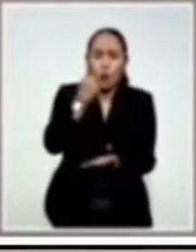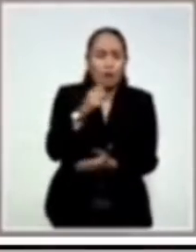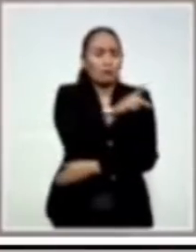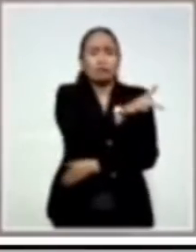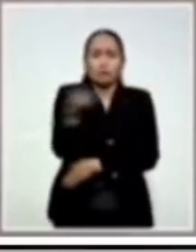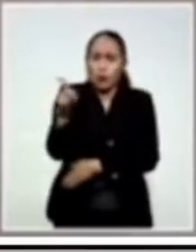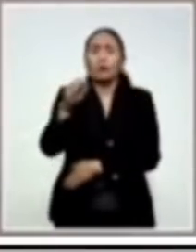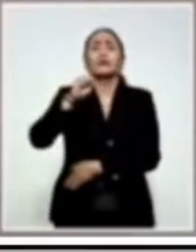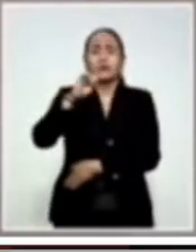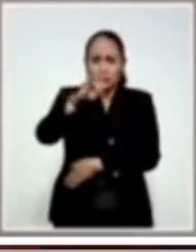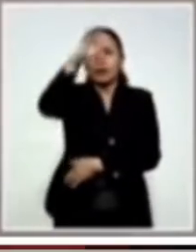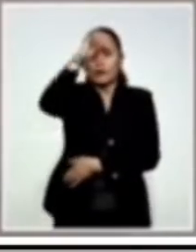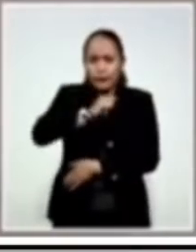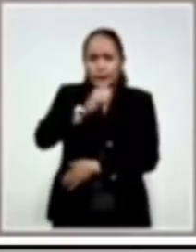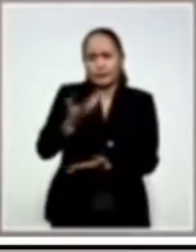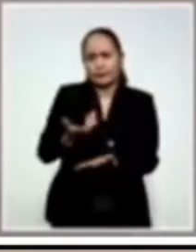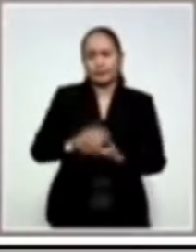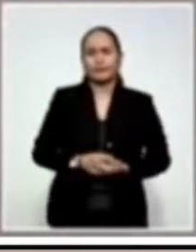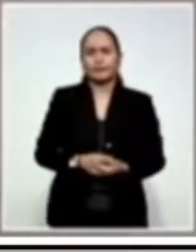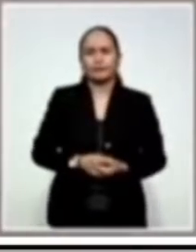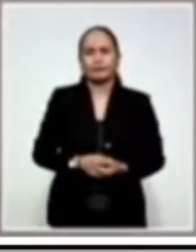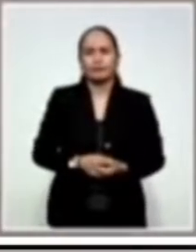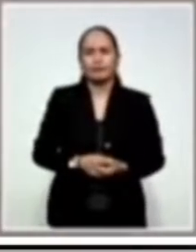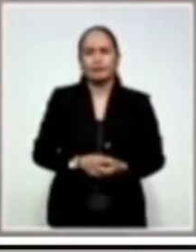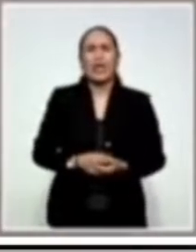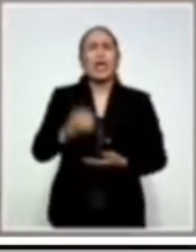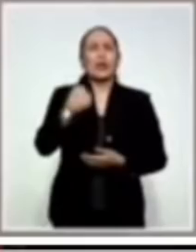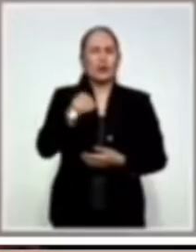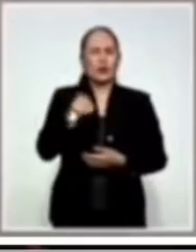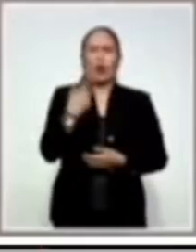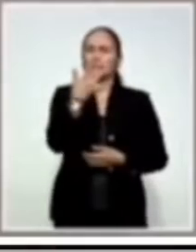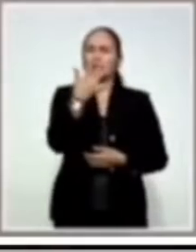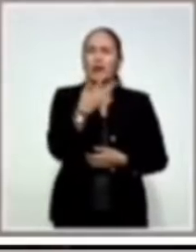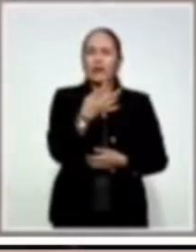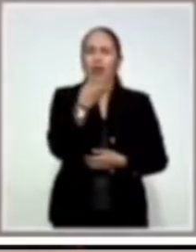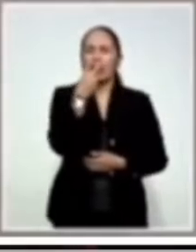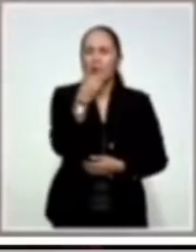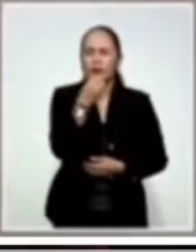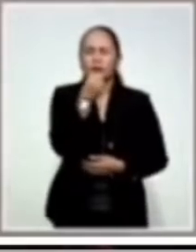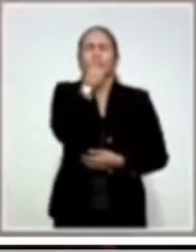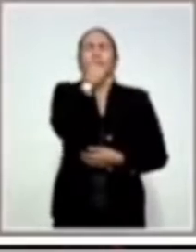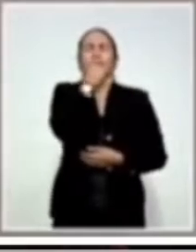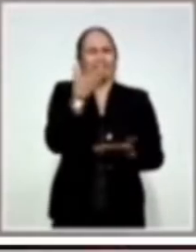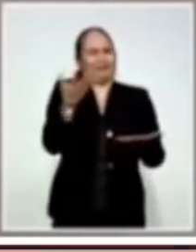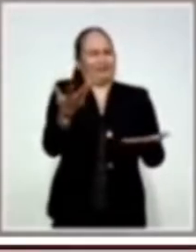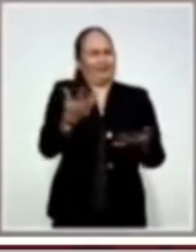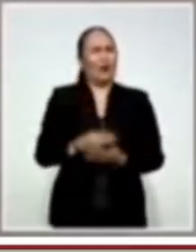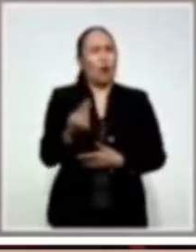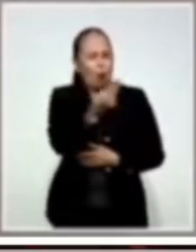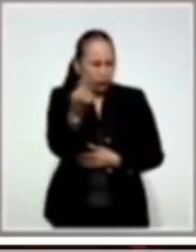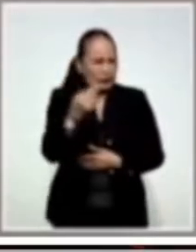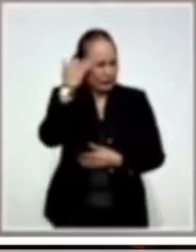de votos. Y eso de que me llevó 52 segundos, a ver, ustedes que llevan tiempo